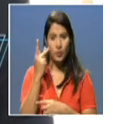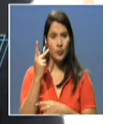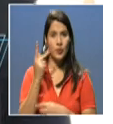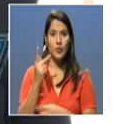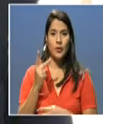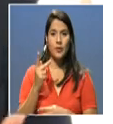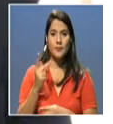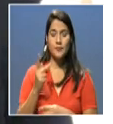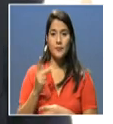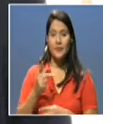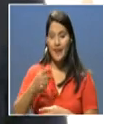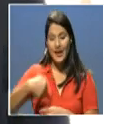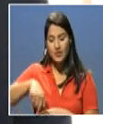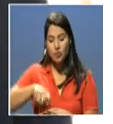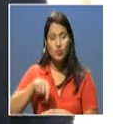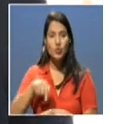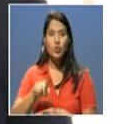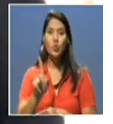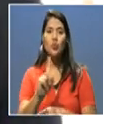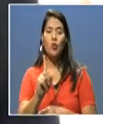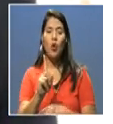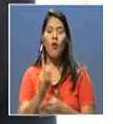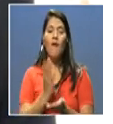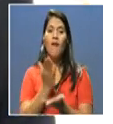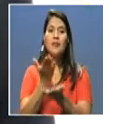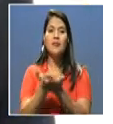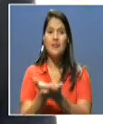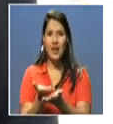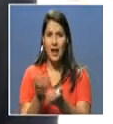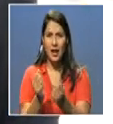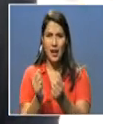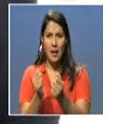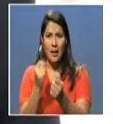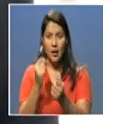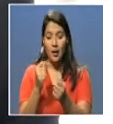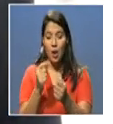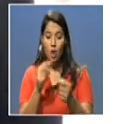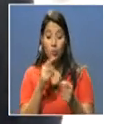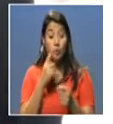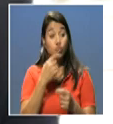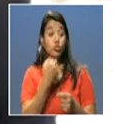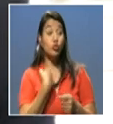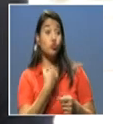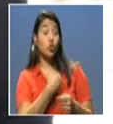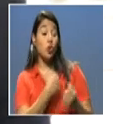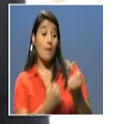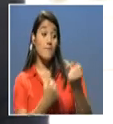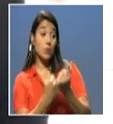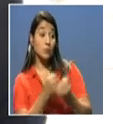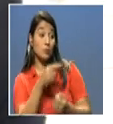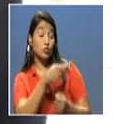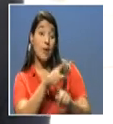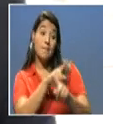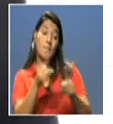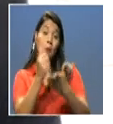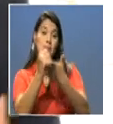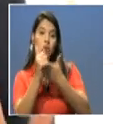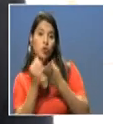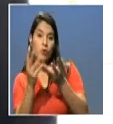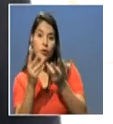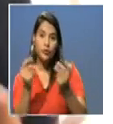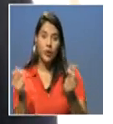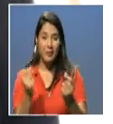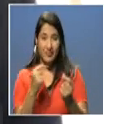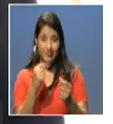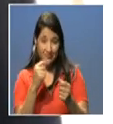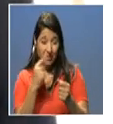de cierta manera condicionados su nombramiento a la resolución de ciertos asuntos. Eso tenemos que eliminarlo. Ya lo vimos en el caso Cruzitas. A don Fernando